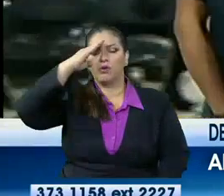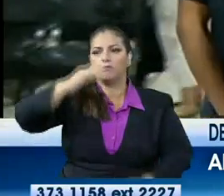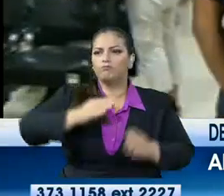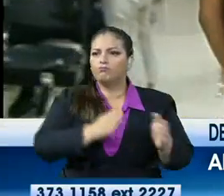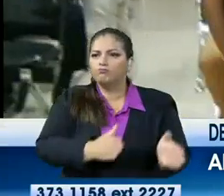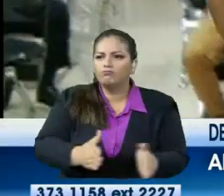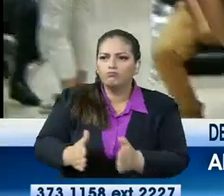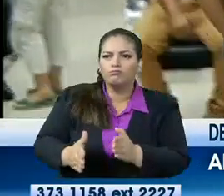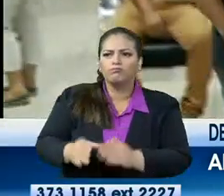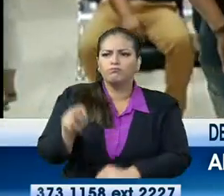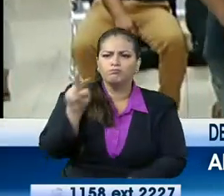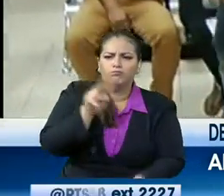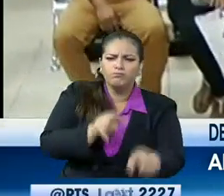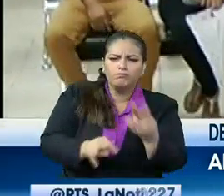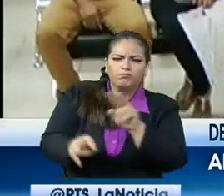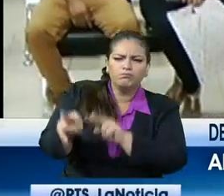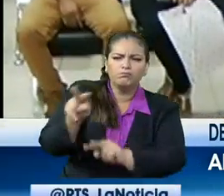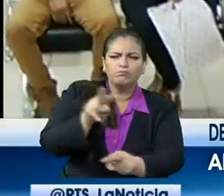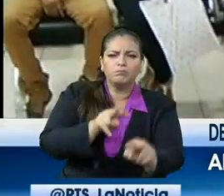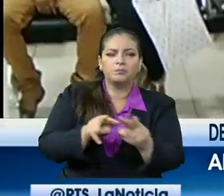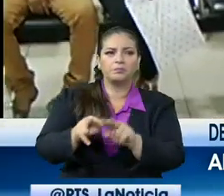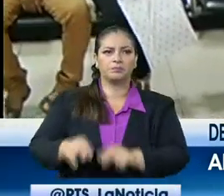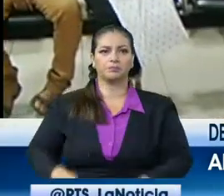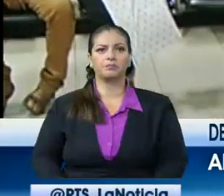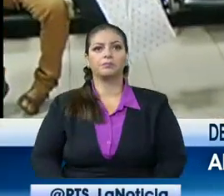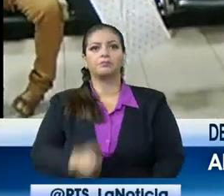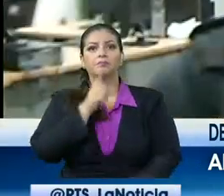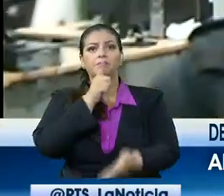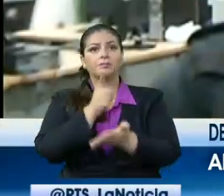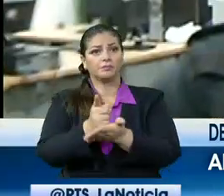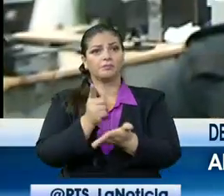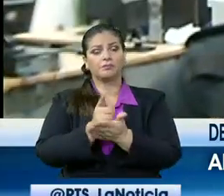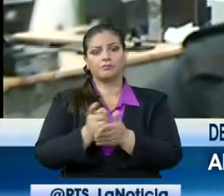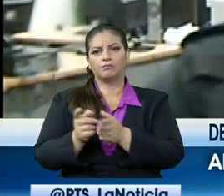con la tranquilidad de los pasajeros. Armamos el operativo, el señor